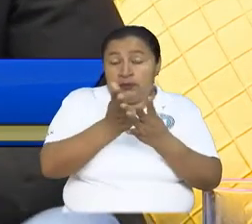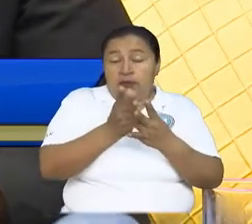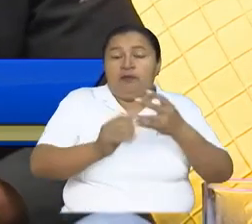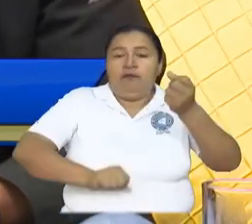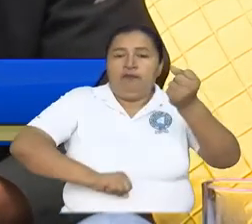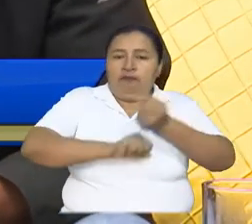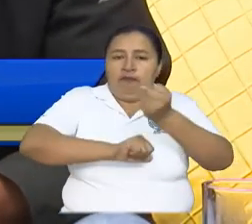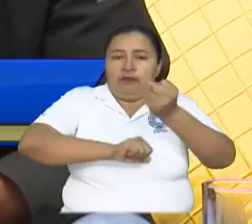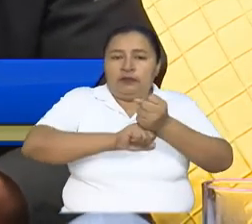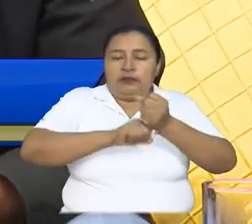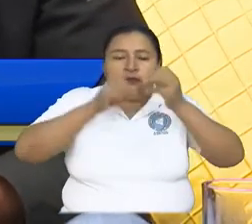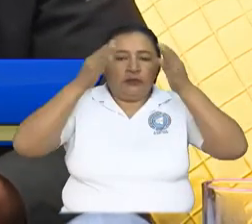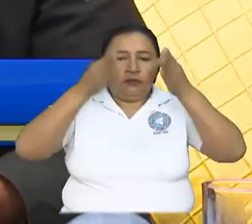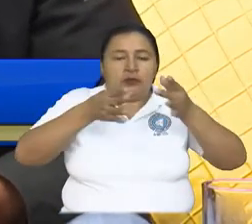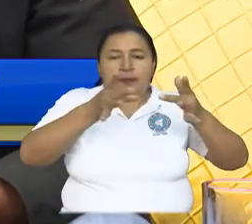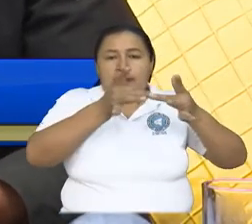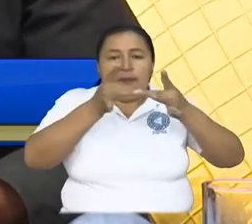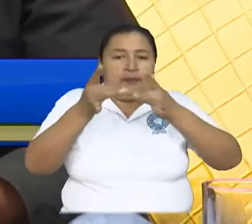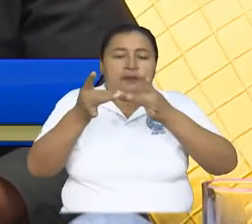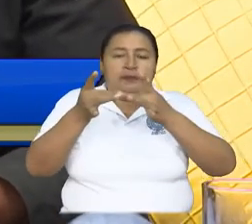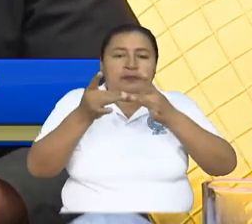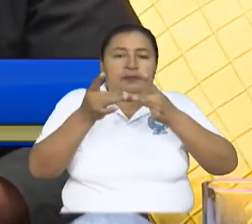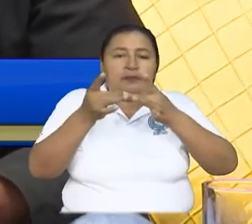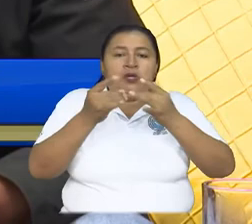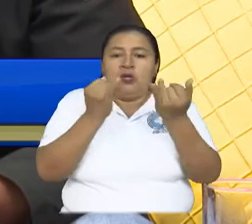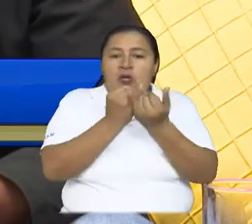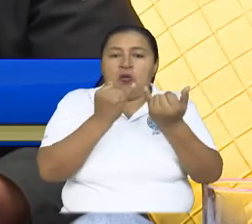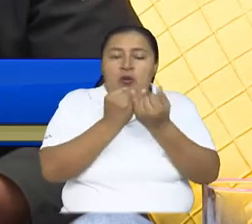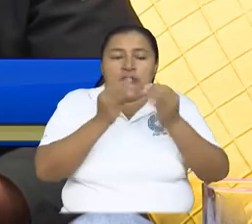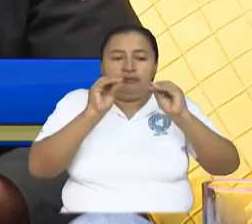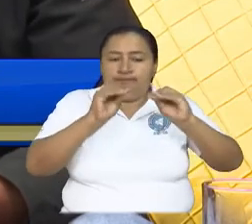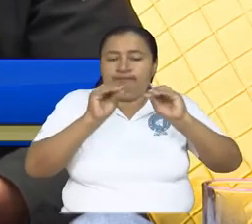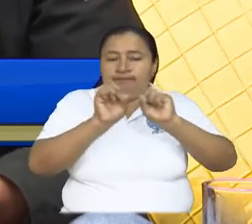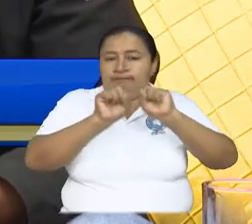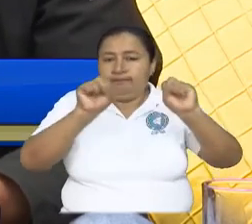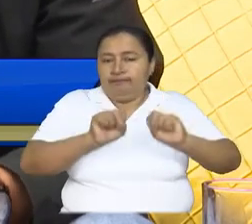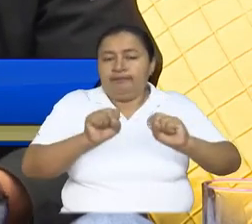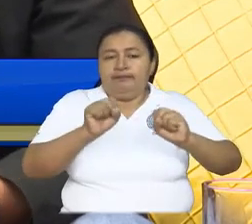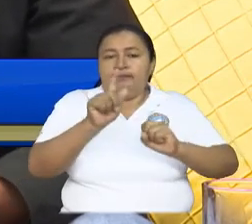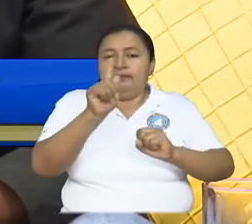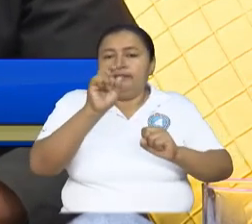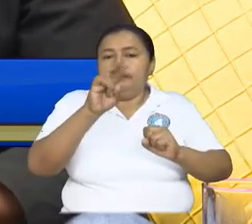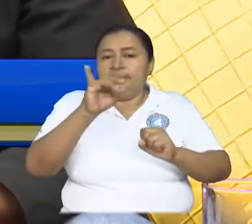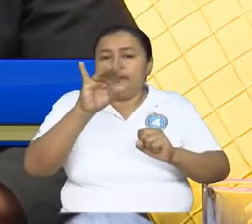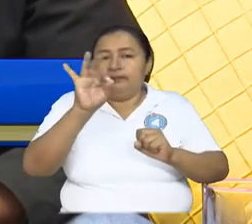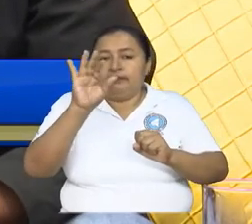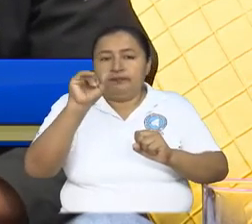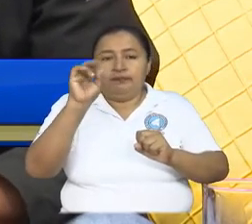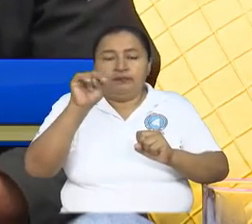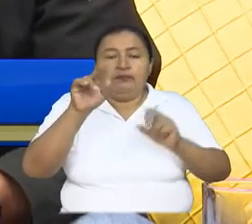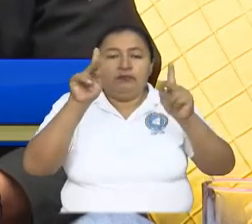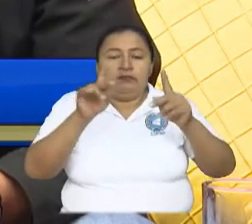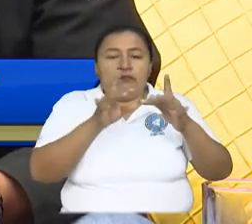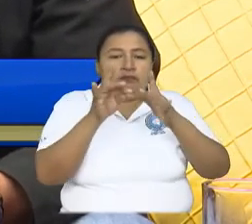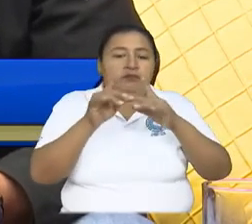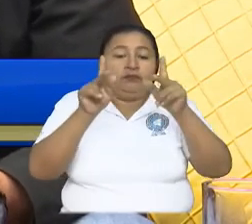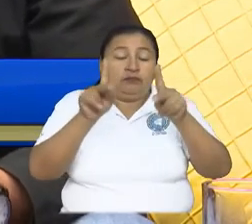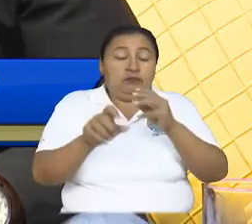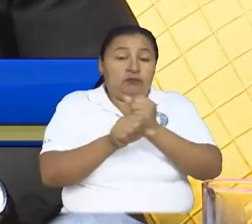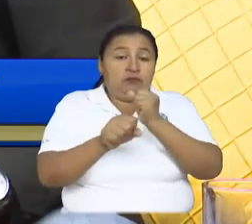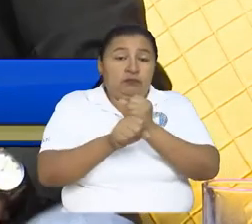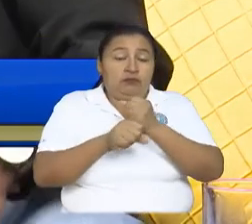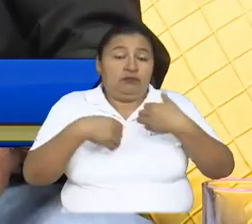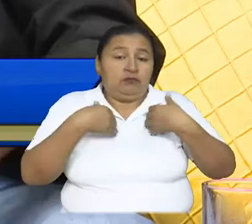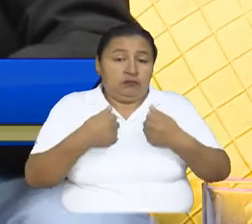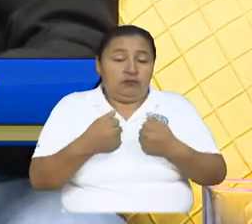fortalecer la atención especializada así como la capacitación y tecnificación de los especialistas y el personal de salud